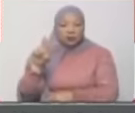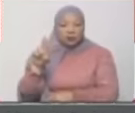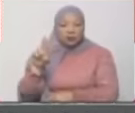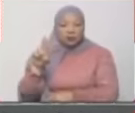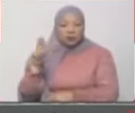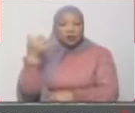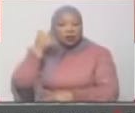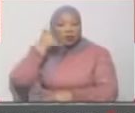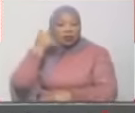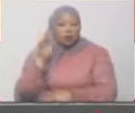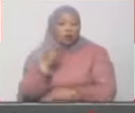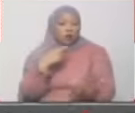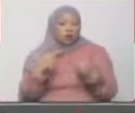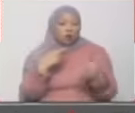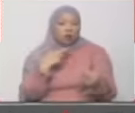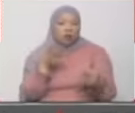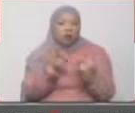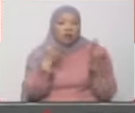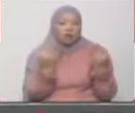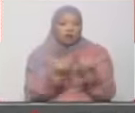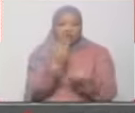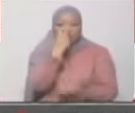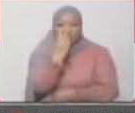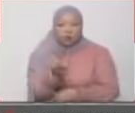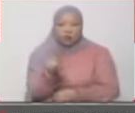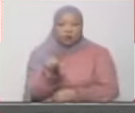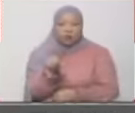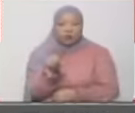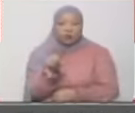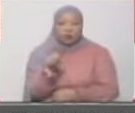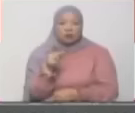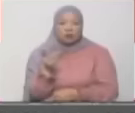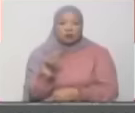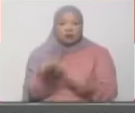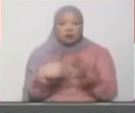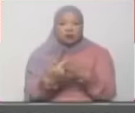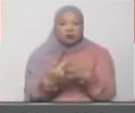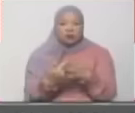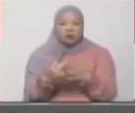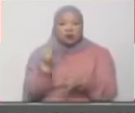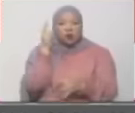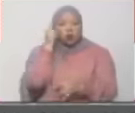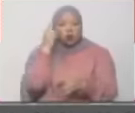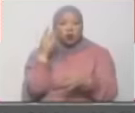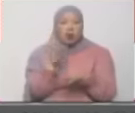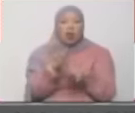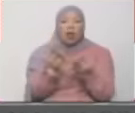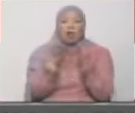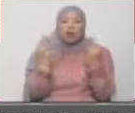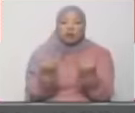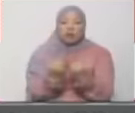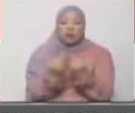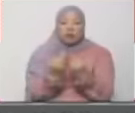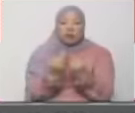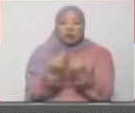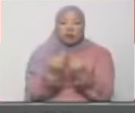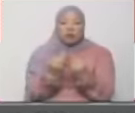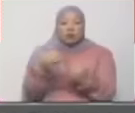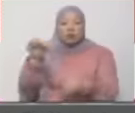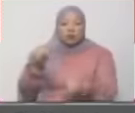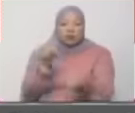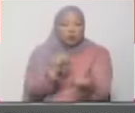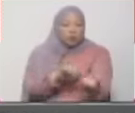y que él venía a conocer a su familia y mientras pasaba unos días conociendo a la familia iba a poner una bomba aquí, una bomba allá,